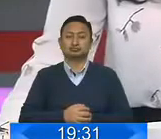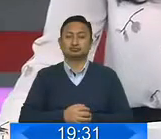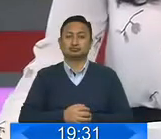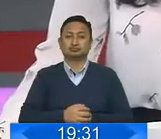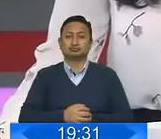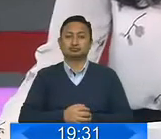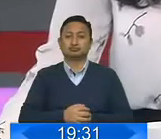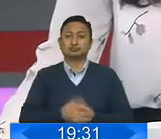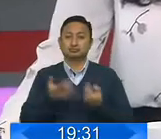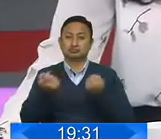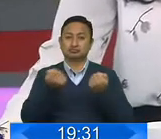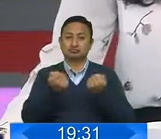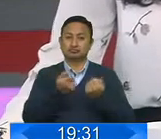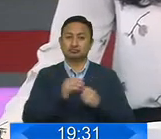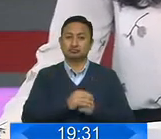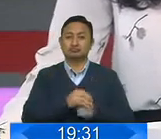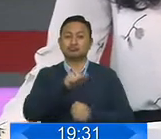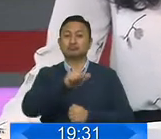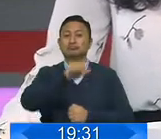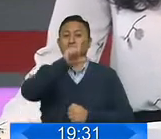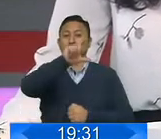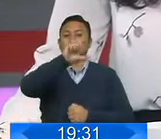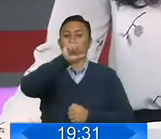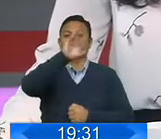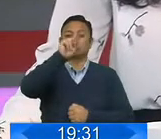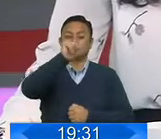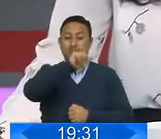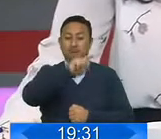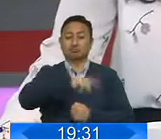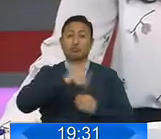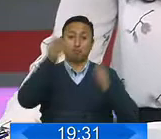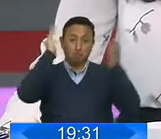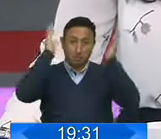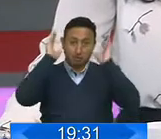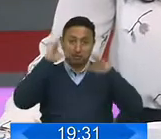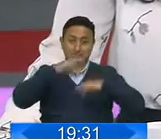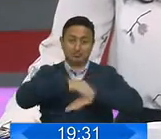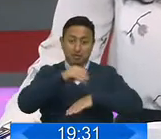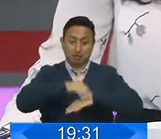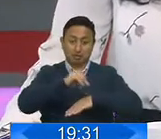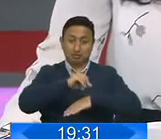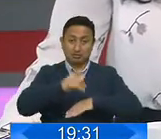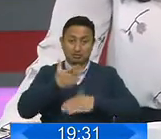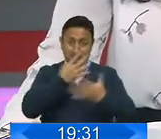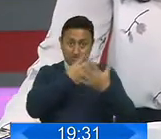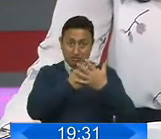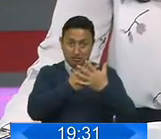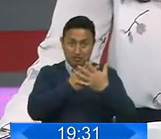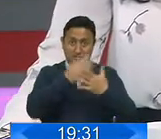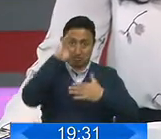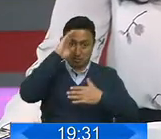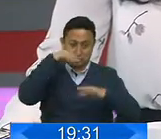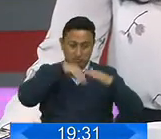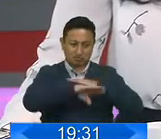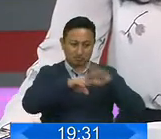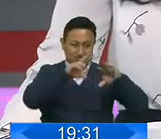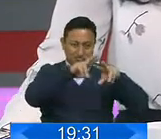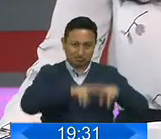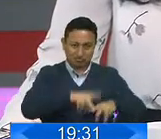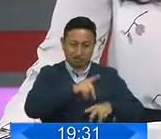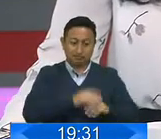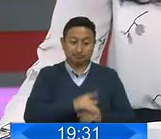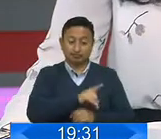Como parte del operativo Alcatraz 3, las cárceles de Babahoyo y Quevedo fueron requisadas por la policía. En ambos centros se encontraron